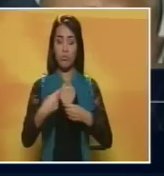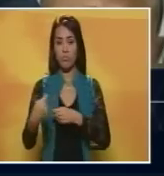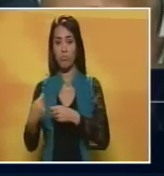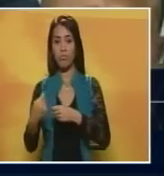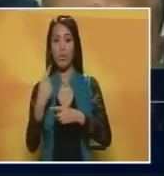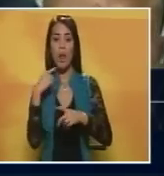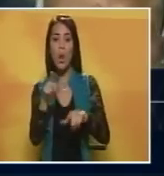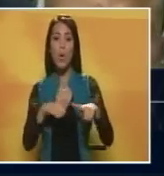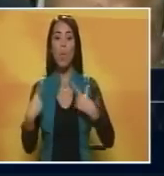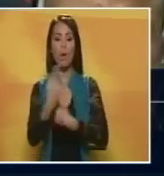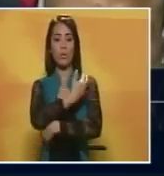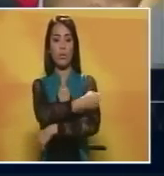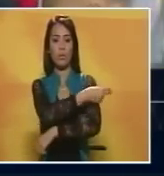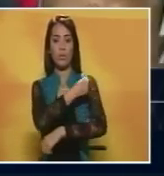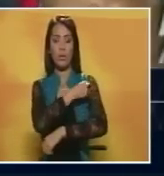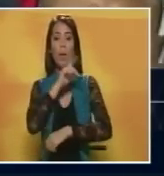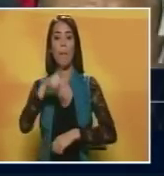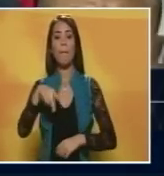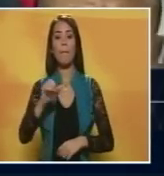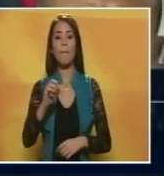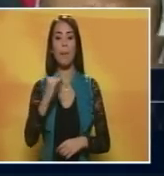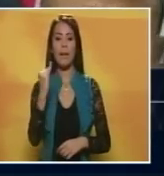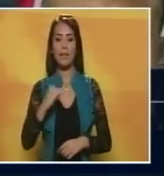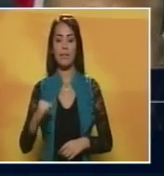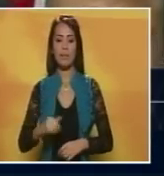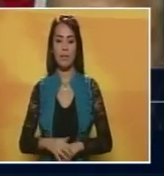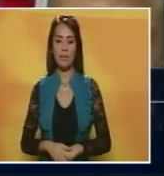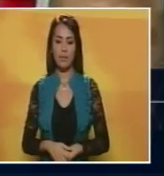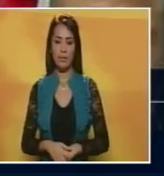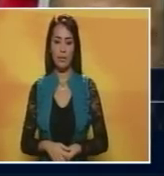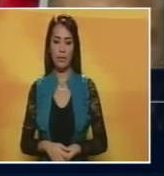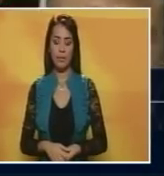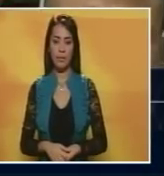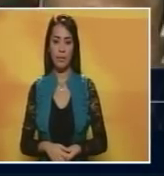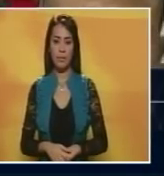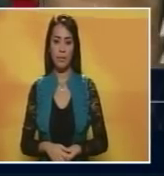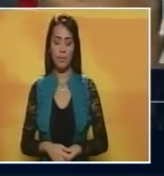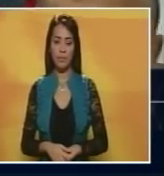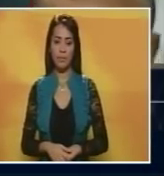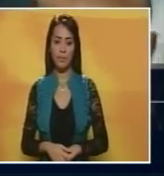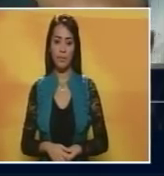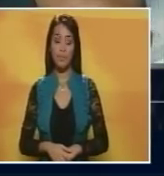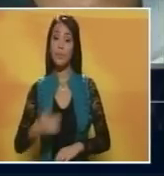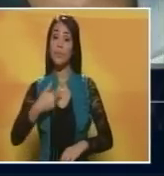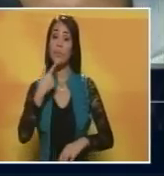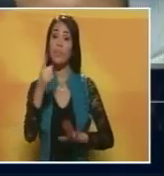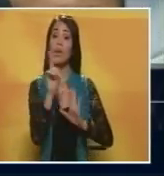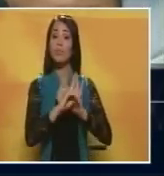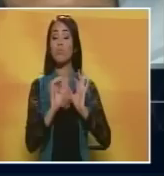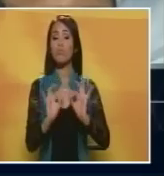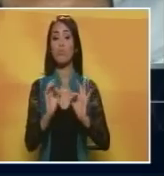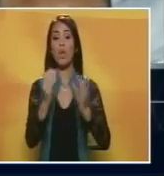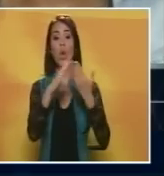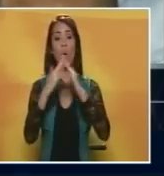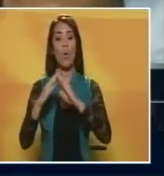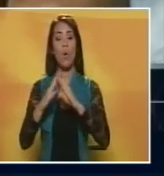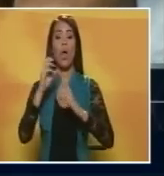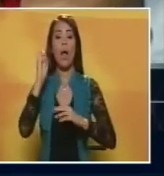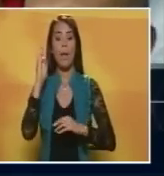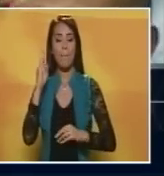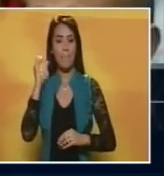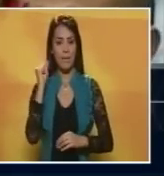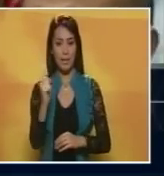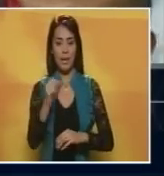y remodelación del hospital pérez de león lo que sirve en gran medida a la comunidad de petare del municipio